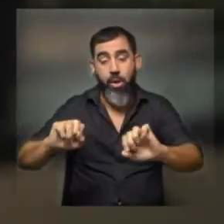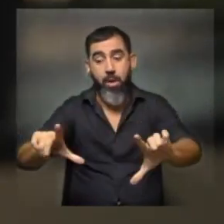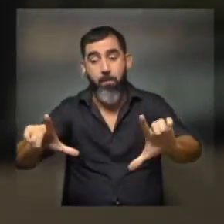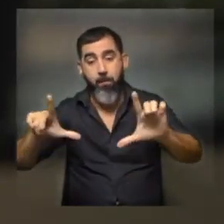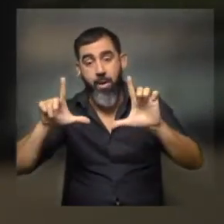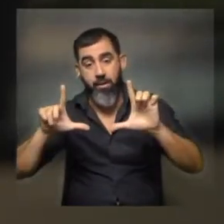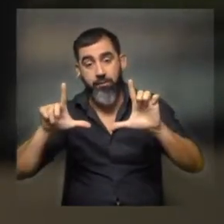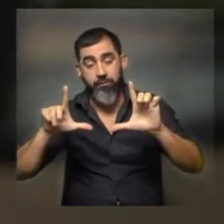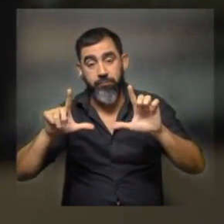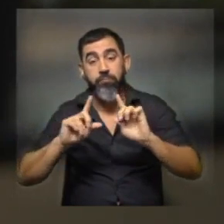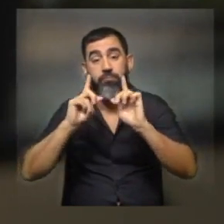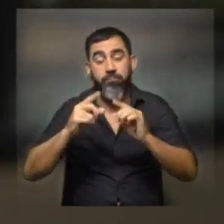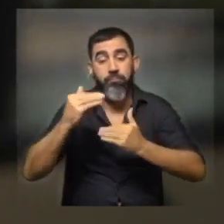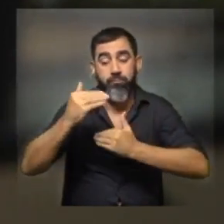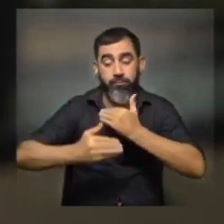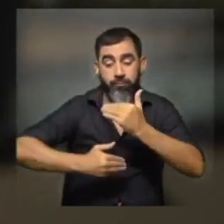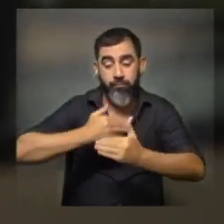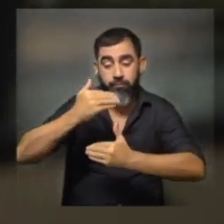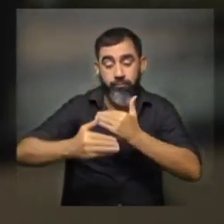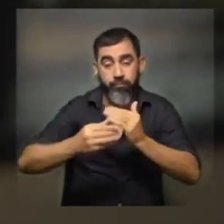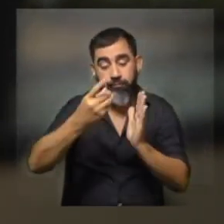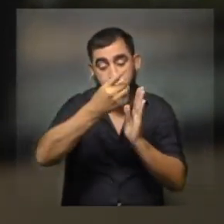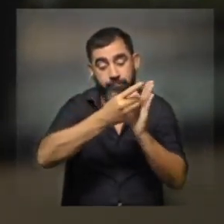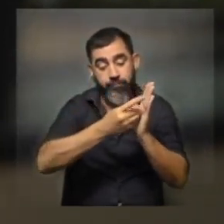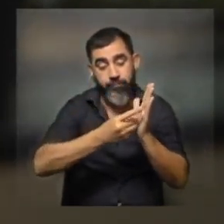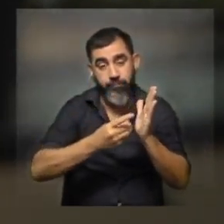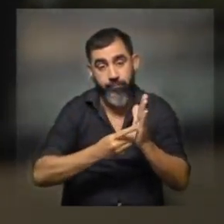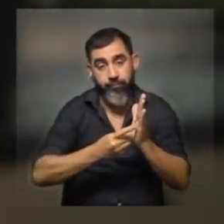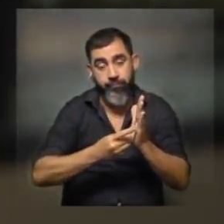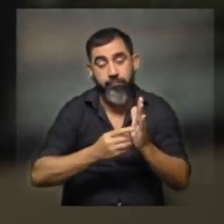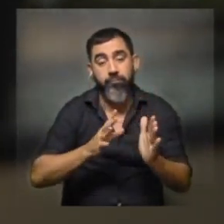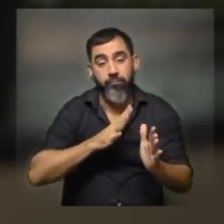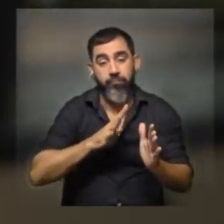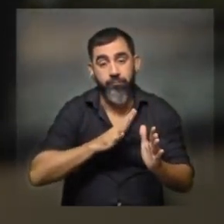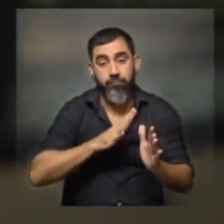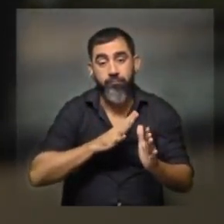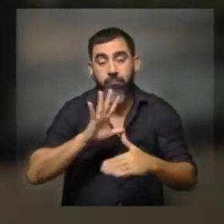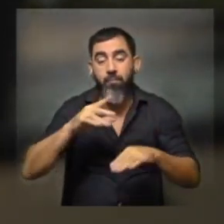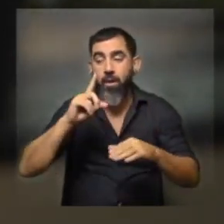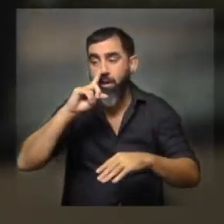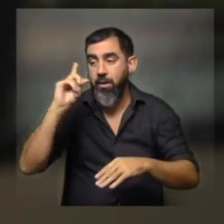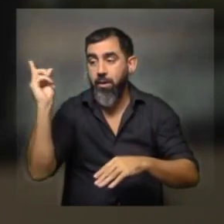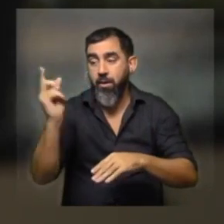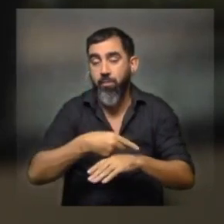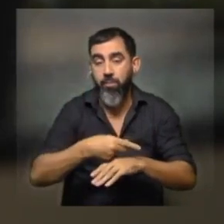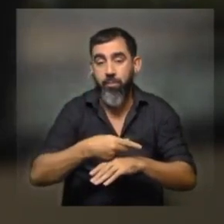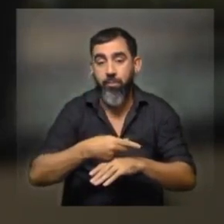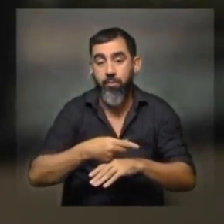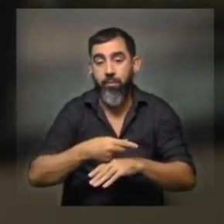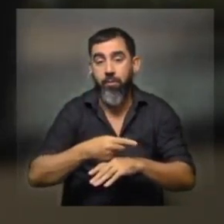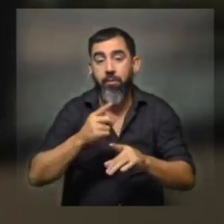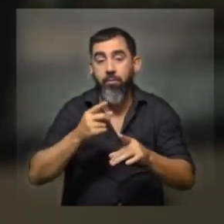imágenes, y el procesamiento de esos datos, cada vez va a ser más rápido y cada vez va a ser